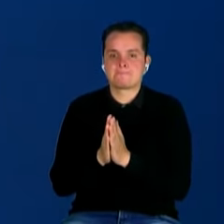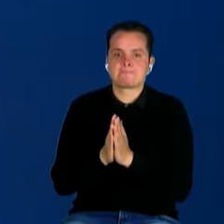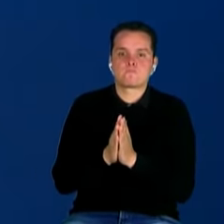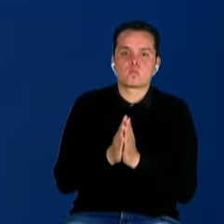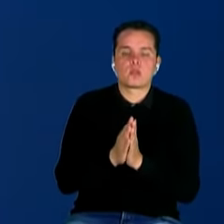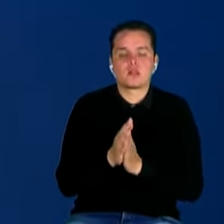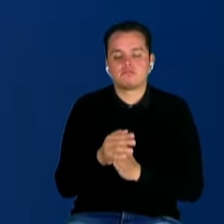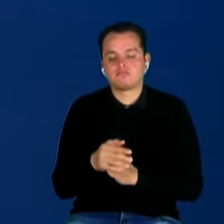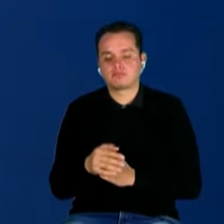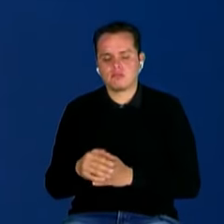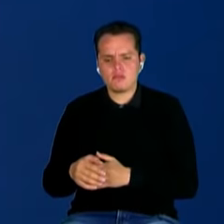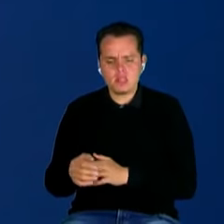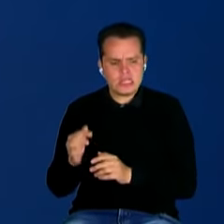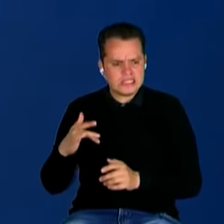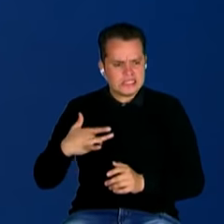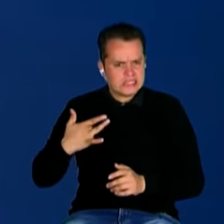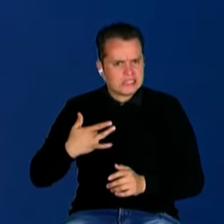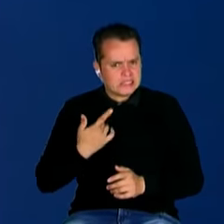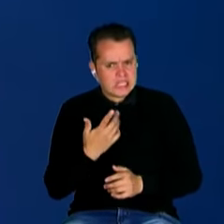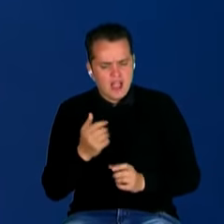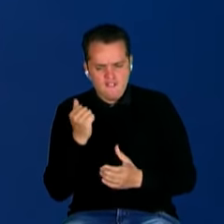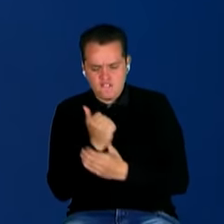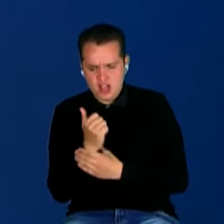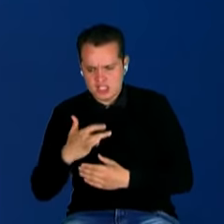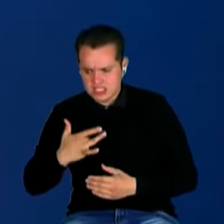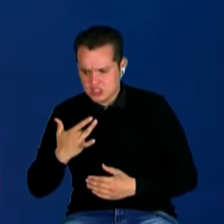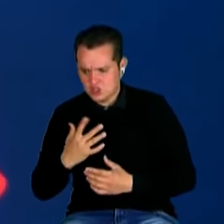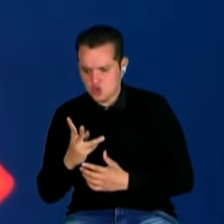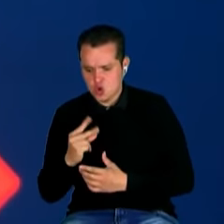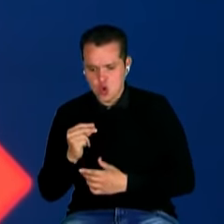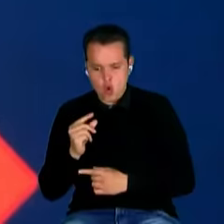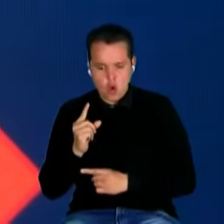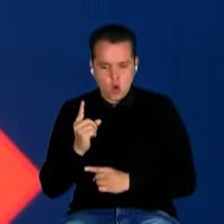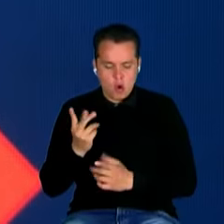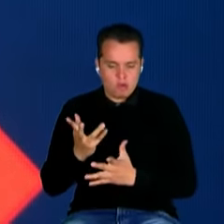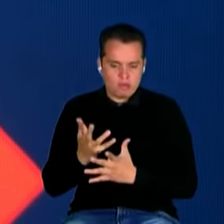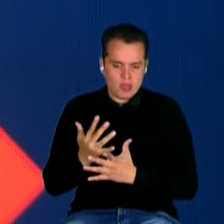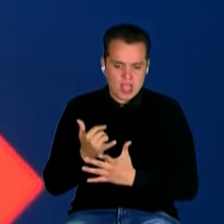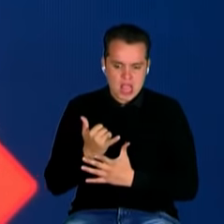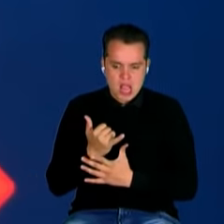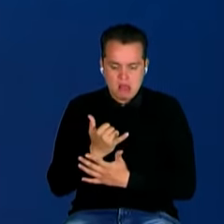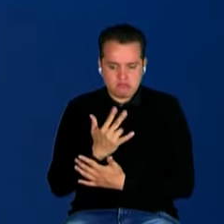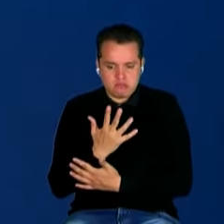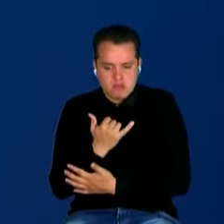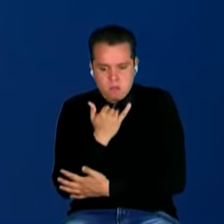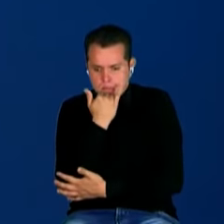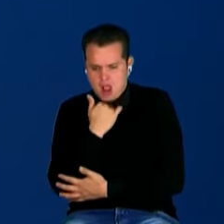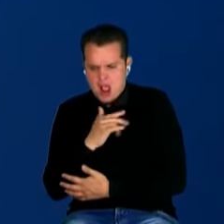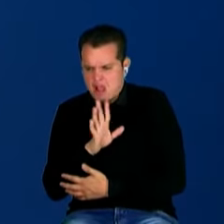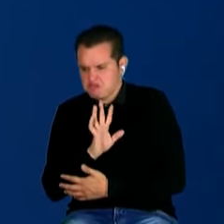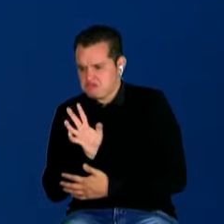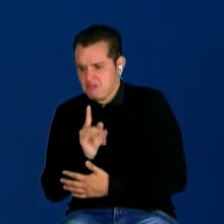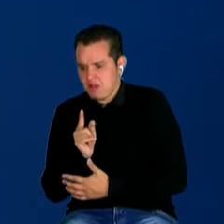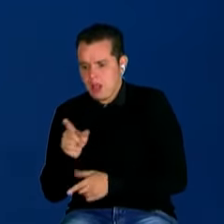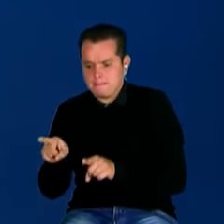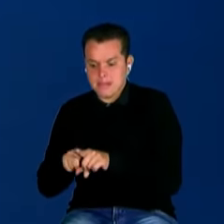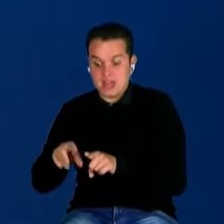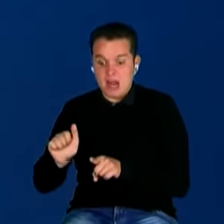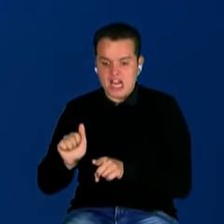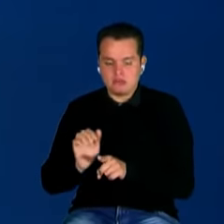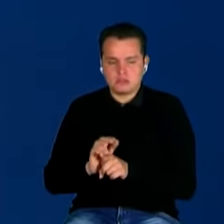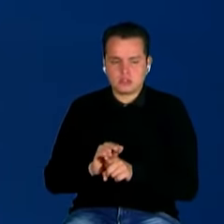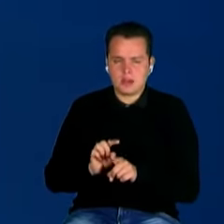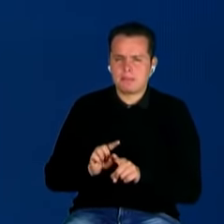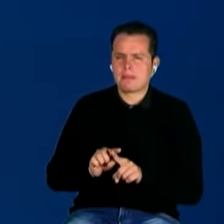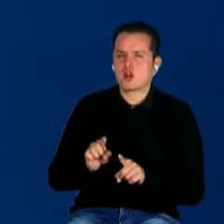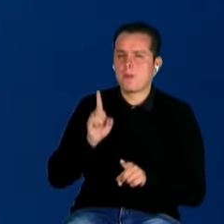Entonces él como que sintió que no estaba como tan grave decir que ella era su hermana, pero en verdad estaba mintiendo,